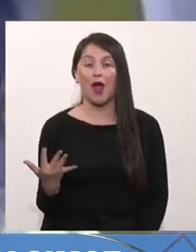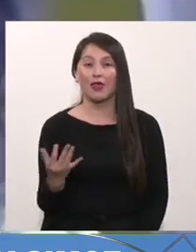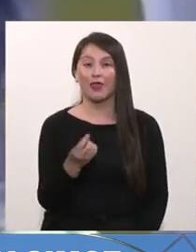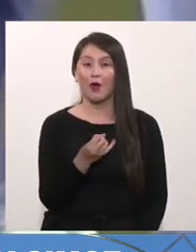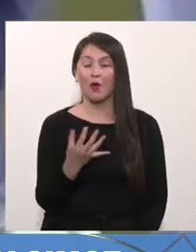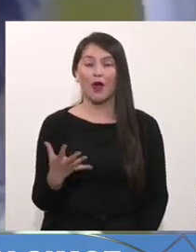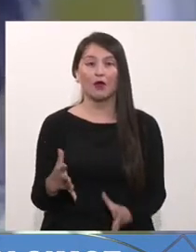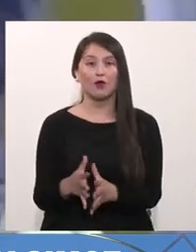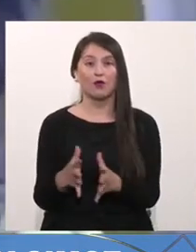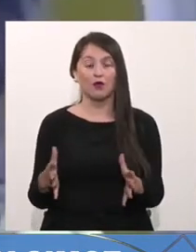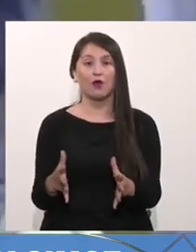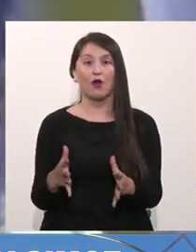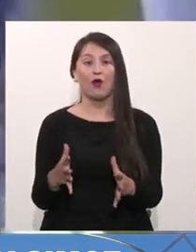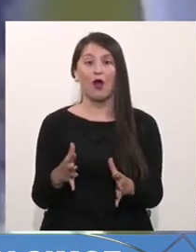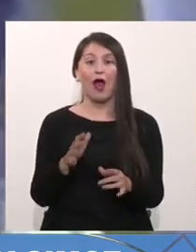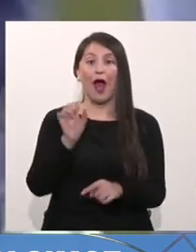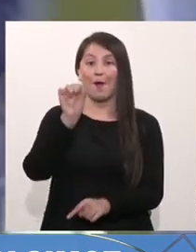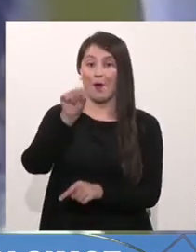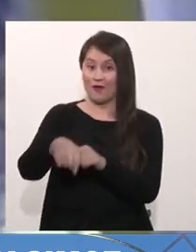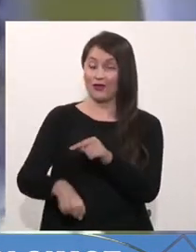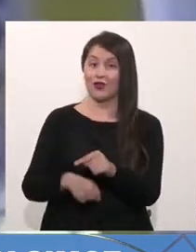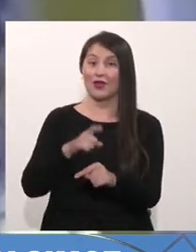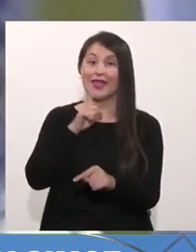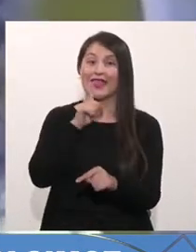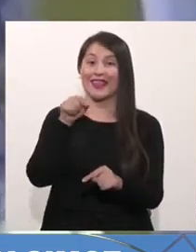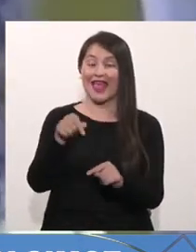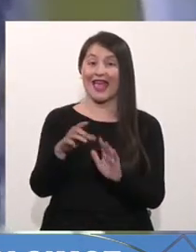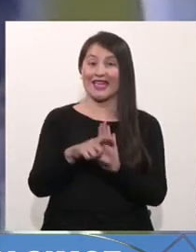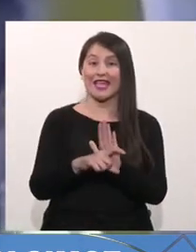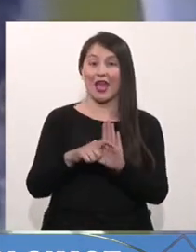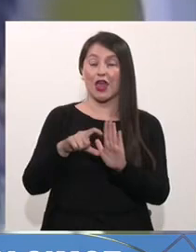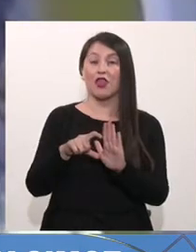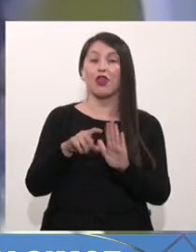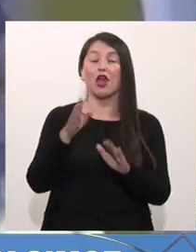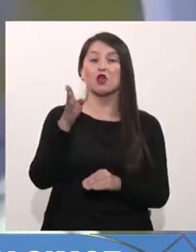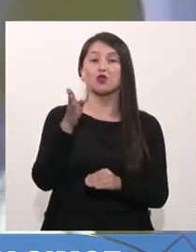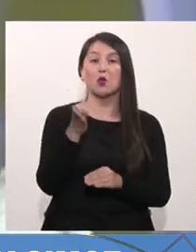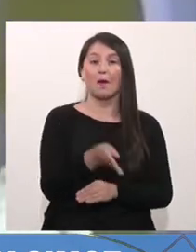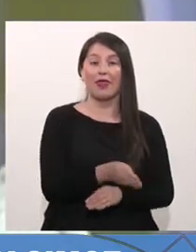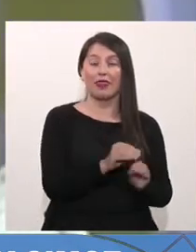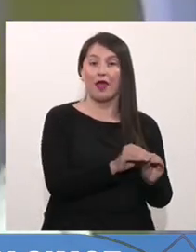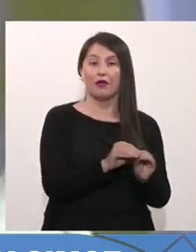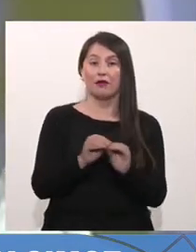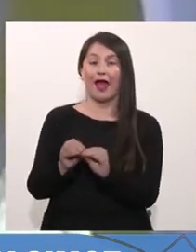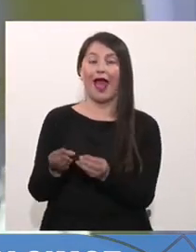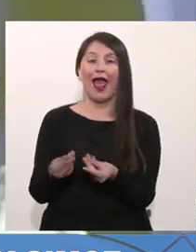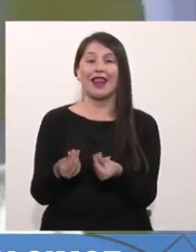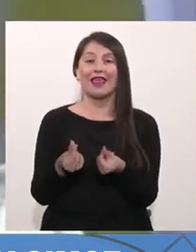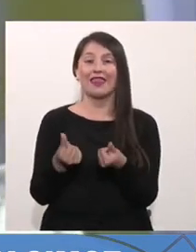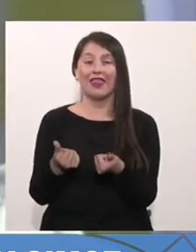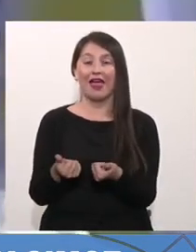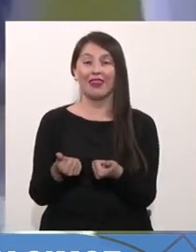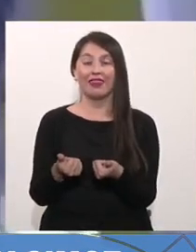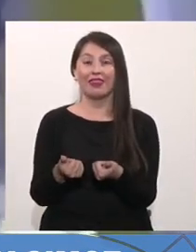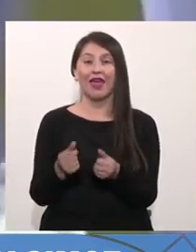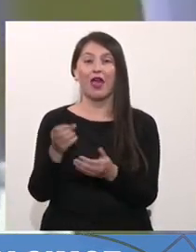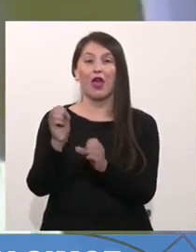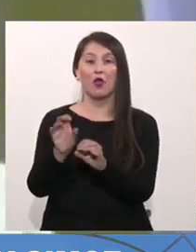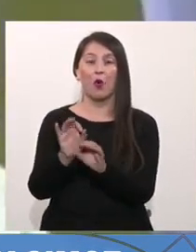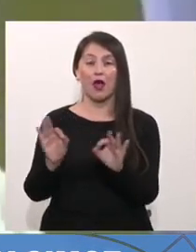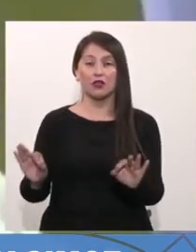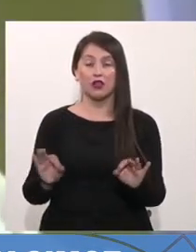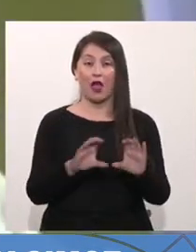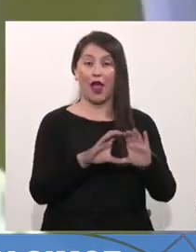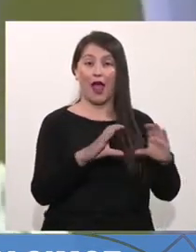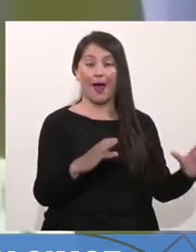el contundente la aprobación que tuvo esa disposición de suspender el sistema de medición de la calidad de la educación. La norma presentada